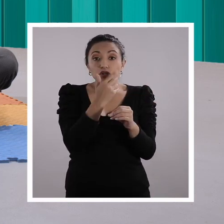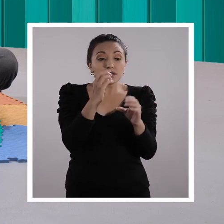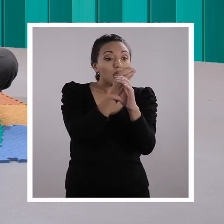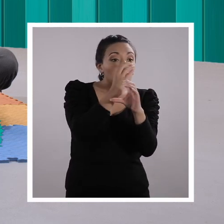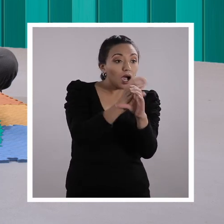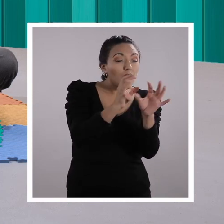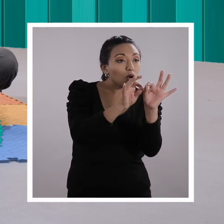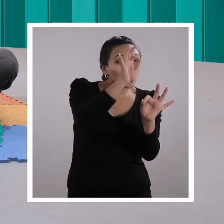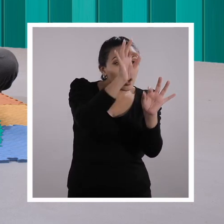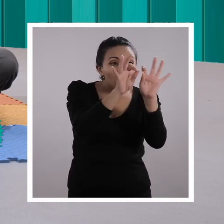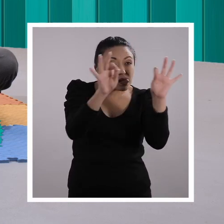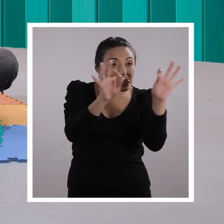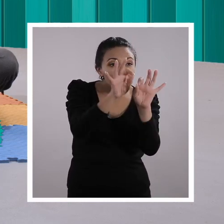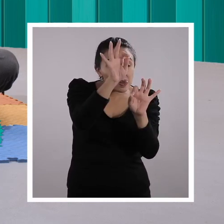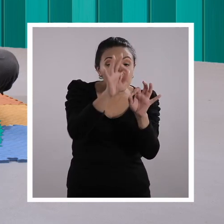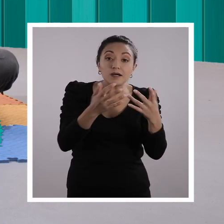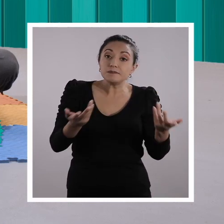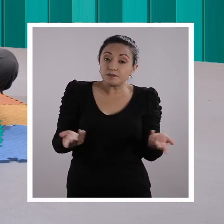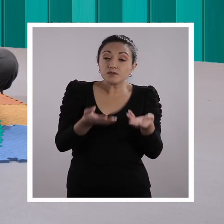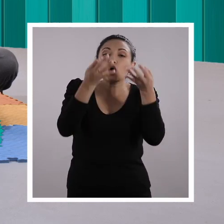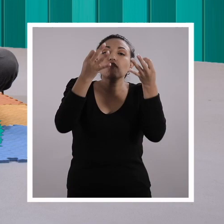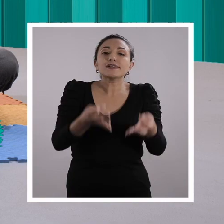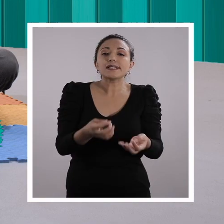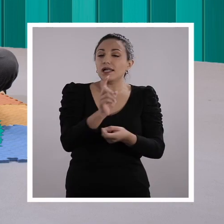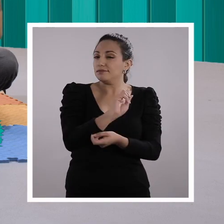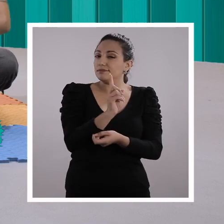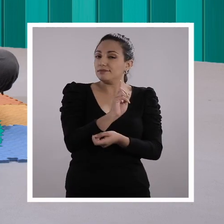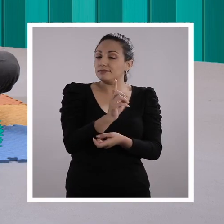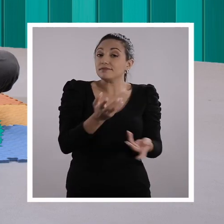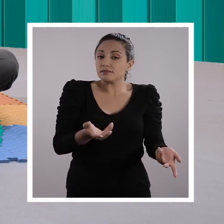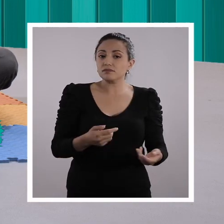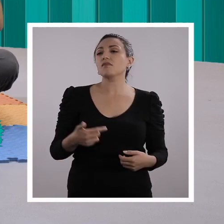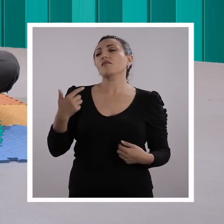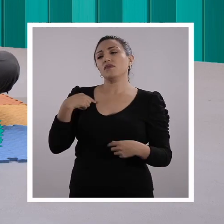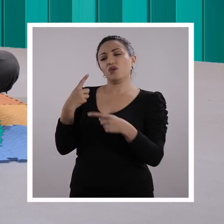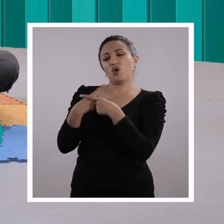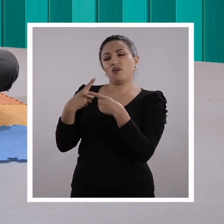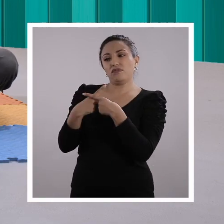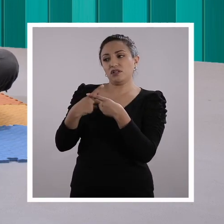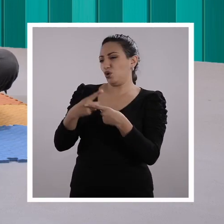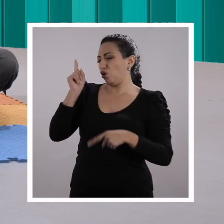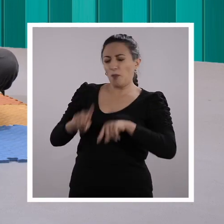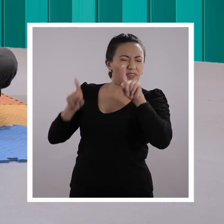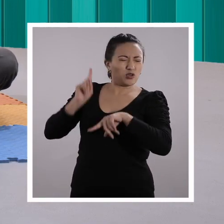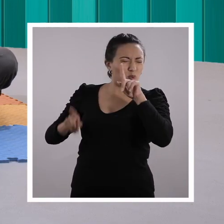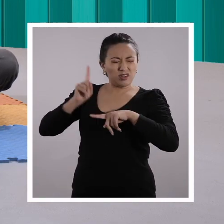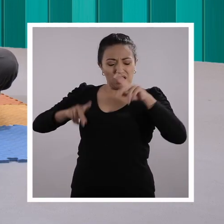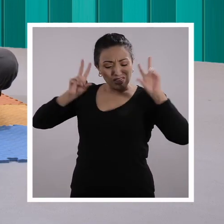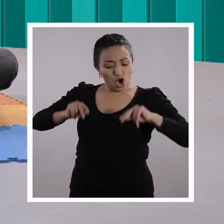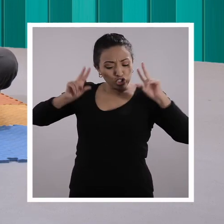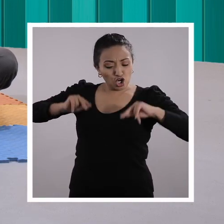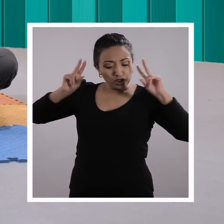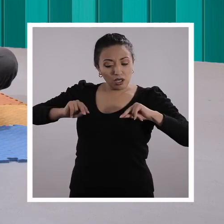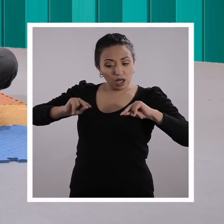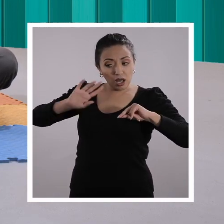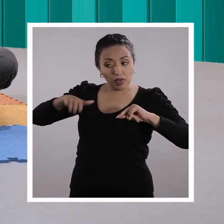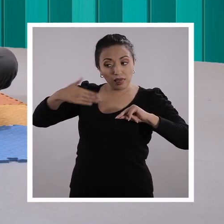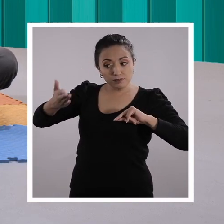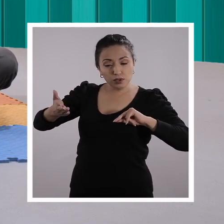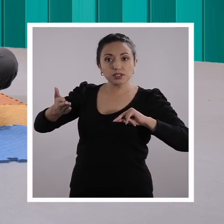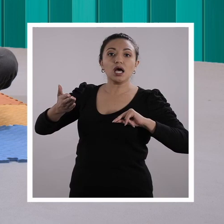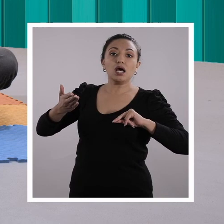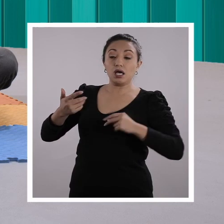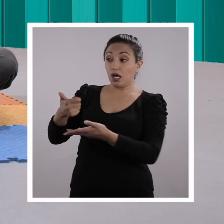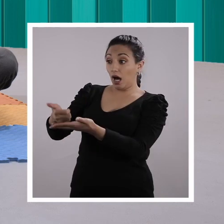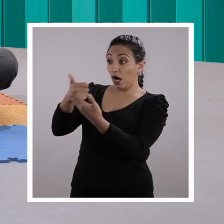con las medidas no convencionales si tuvo un conflicto al principio pensé que no servía que no me iba a valer que mi madre guy la profe me ayudó a resolver